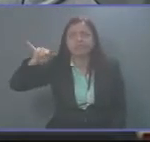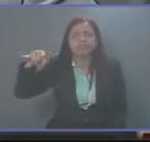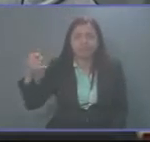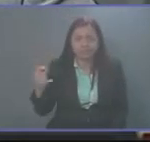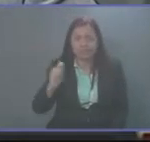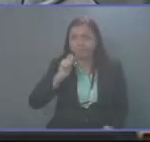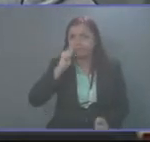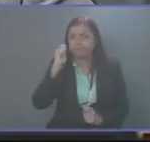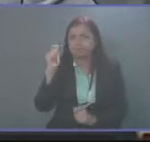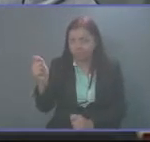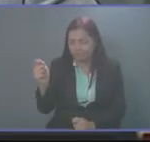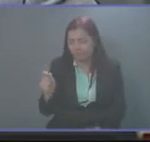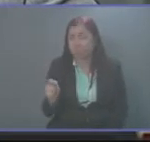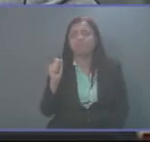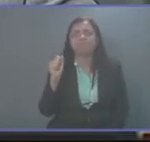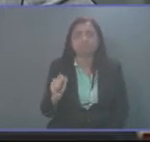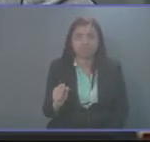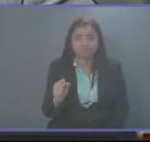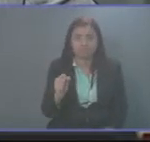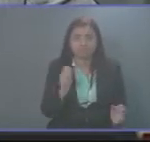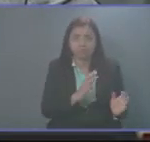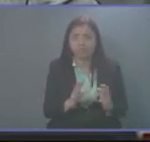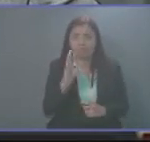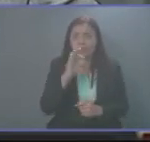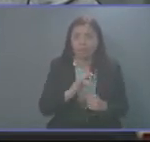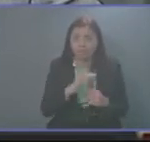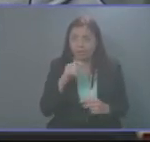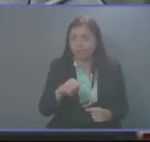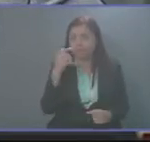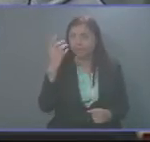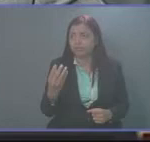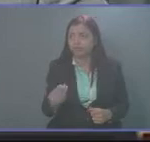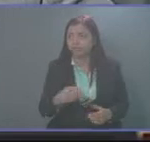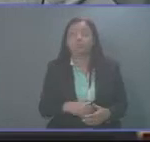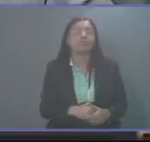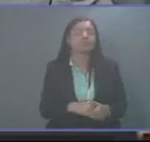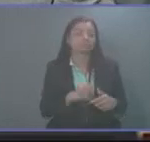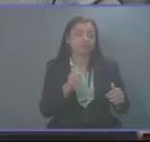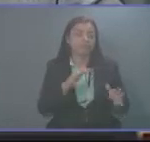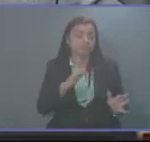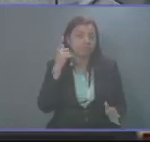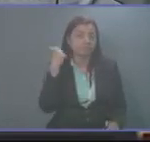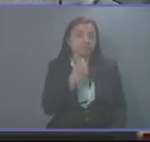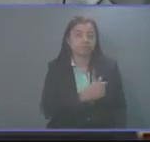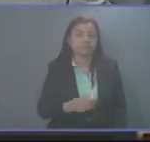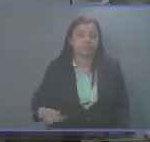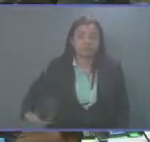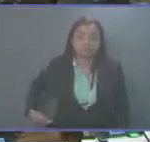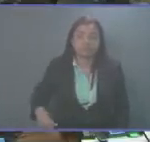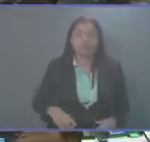poner orden en esta votación que se va a llevar a cabo el día de hoy. Muchas gracias, presidente.